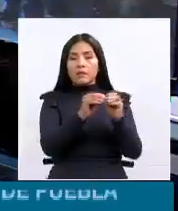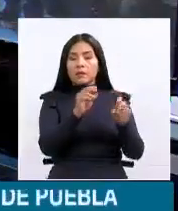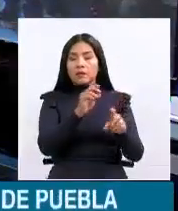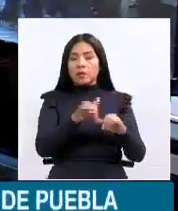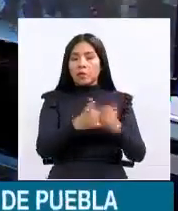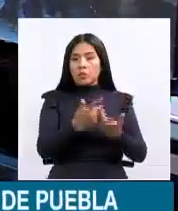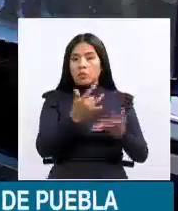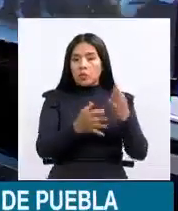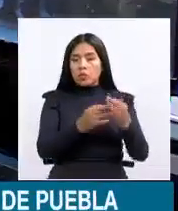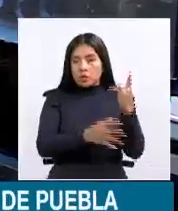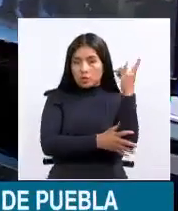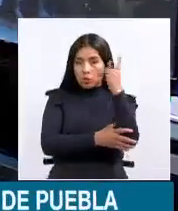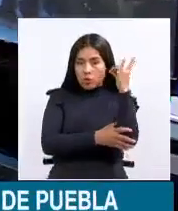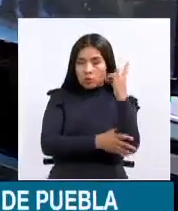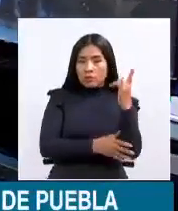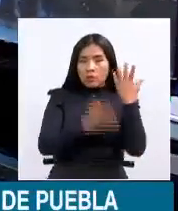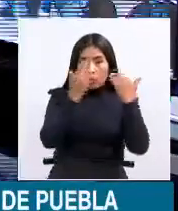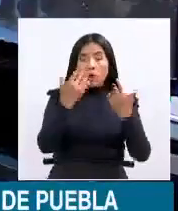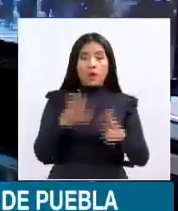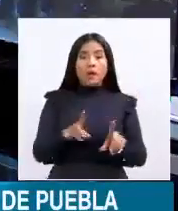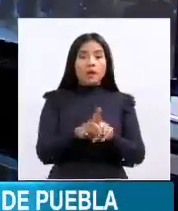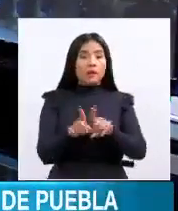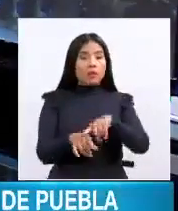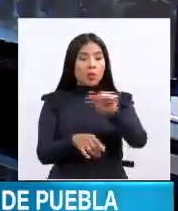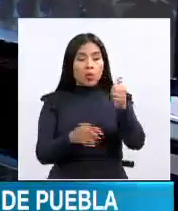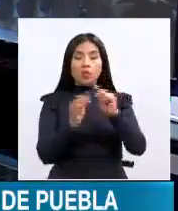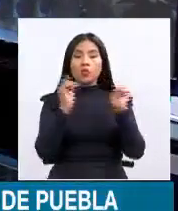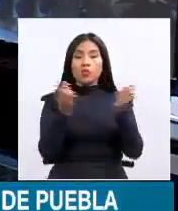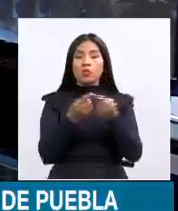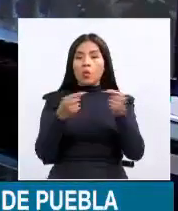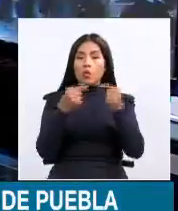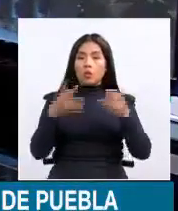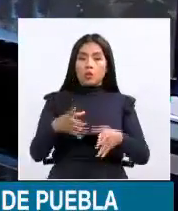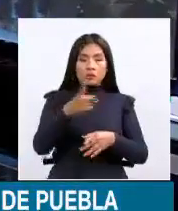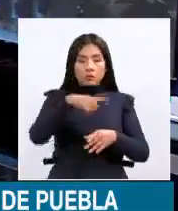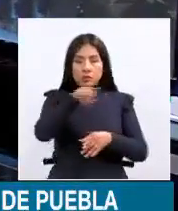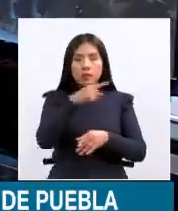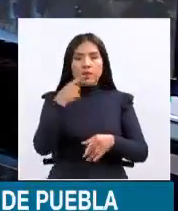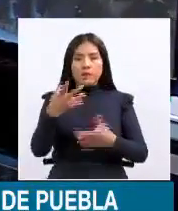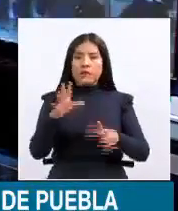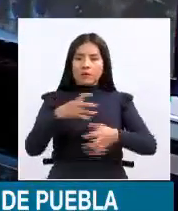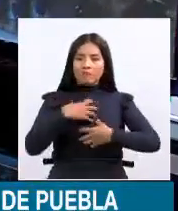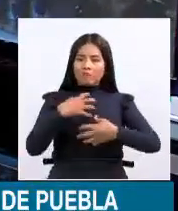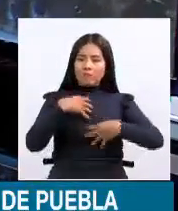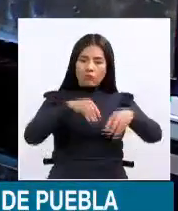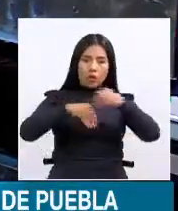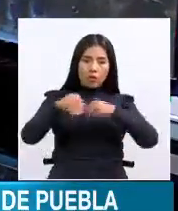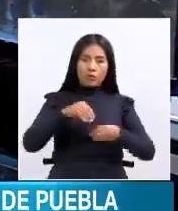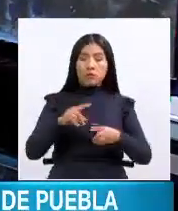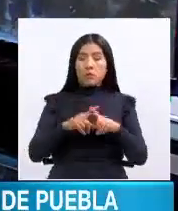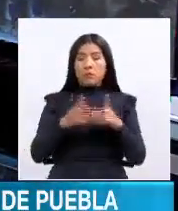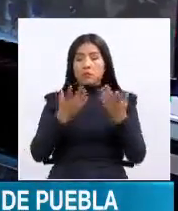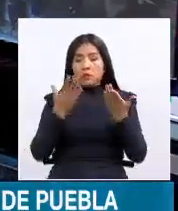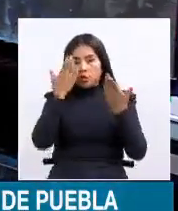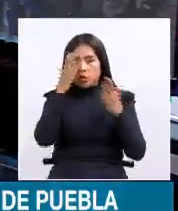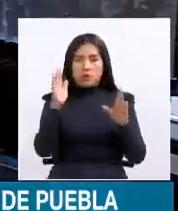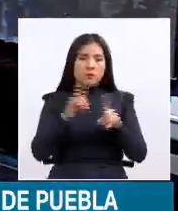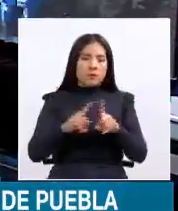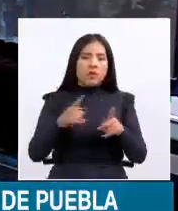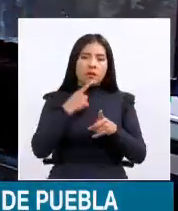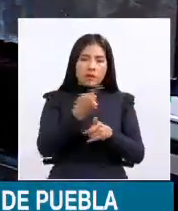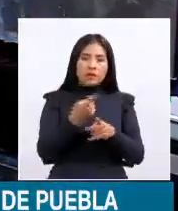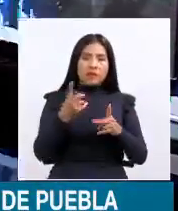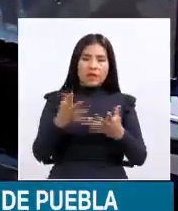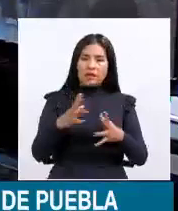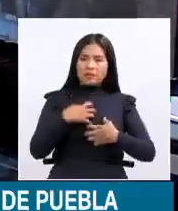anuncios también de sectores políticos de oposición que señalan que se van a movilizar? No sé si van a tener el músculo para hacerlo, pero por lo menos